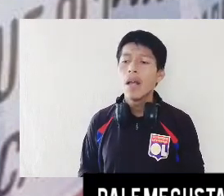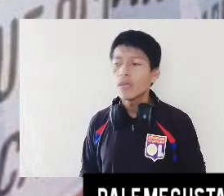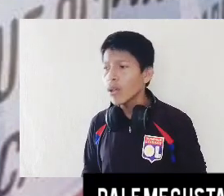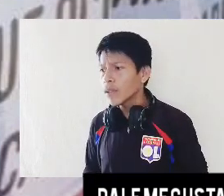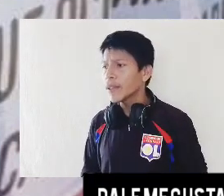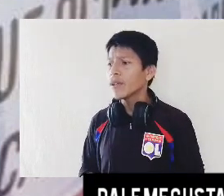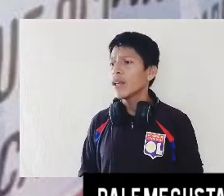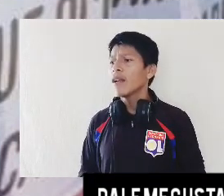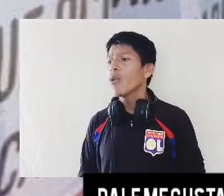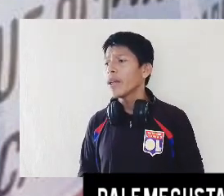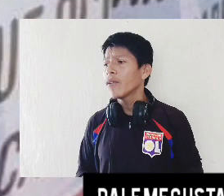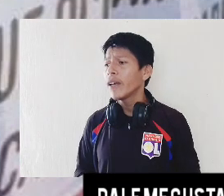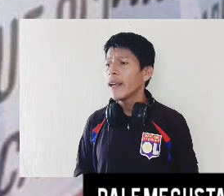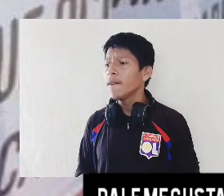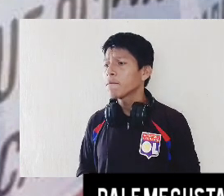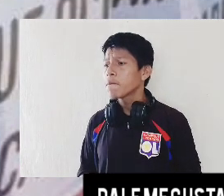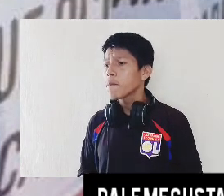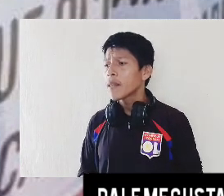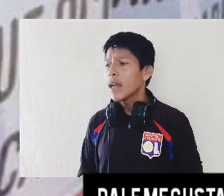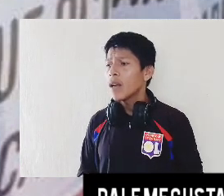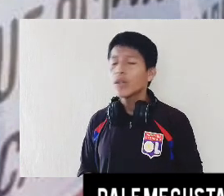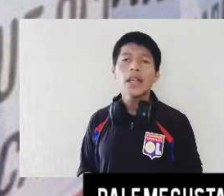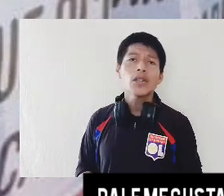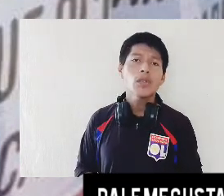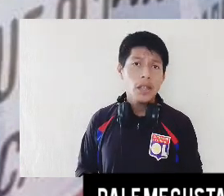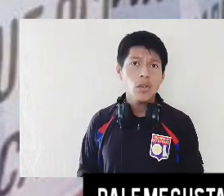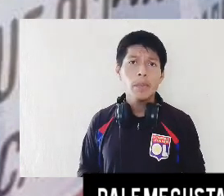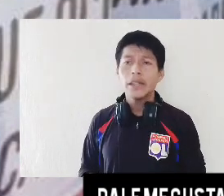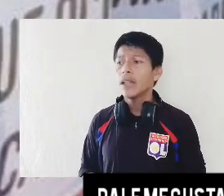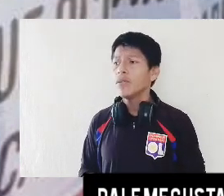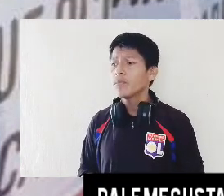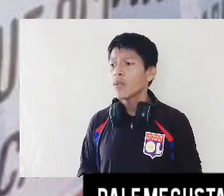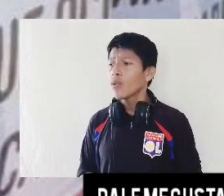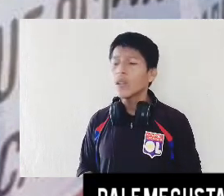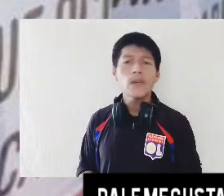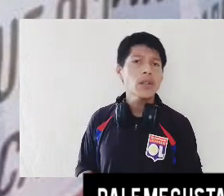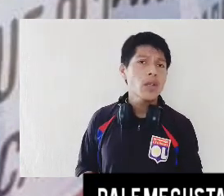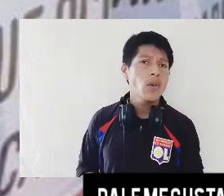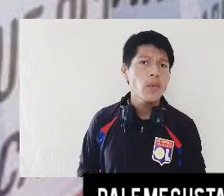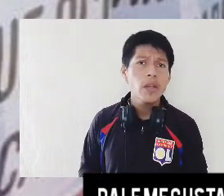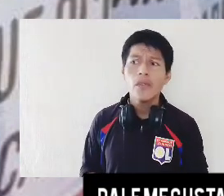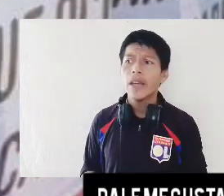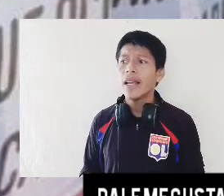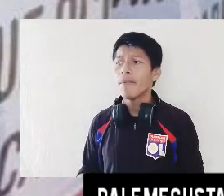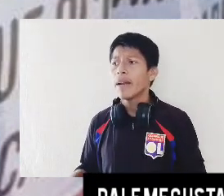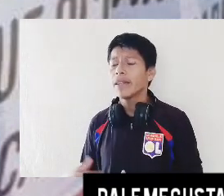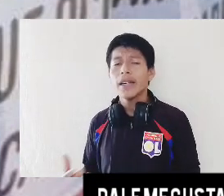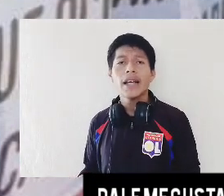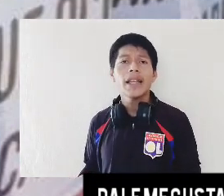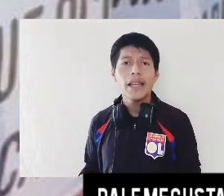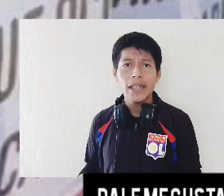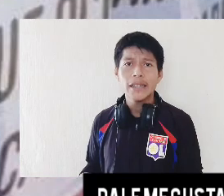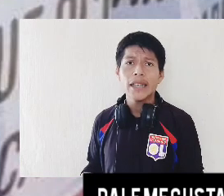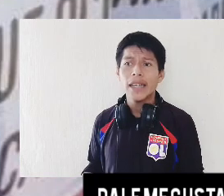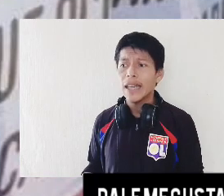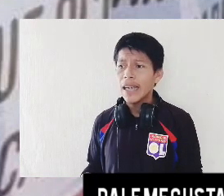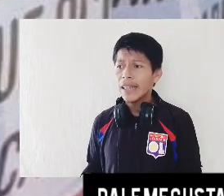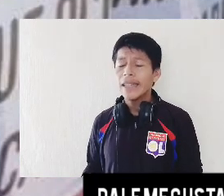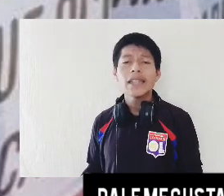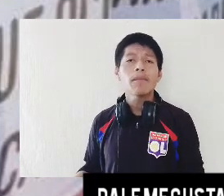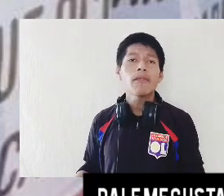Ayotzinapa. Todo esfuerzo del gobierno federal lo están entorpeciendo. Todo esfuerzo del gobierno federal para entregar